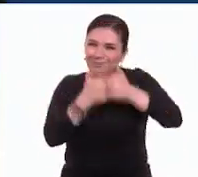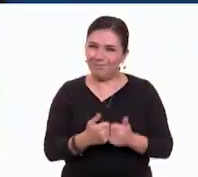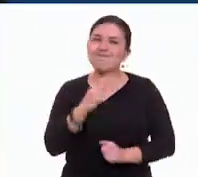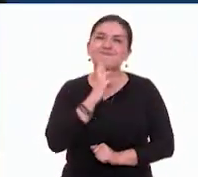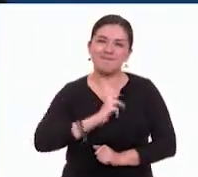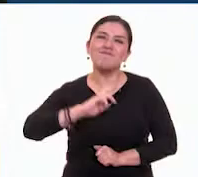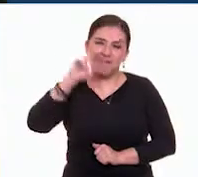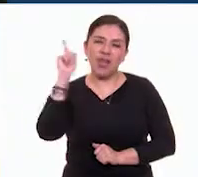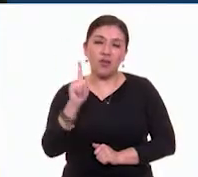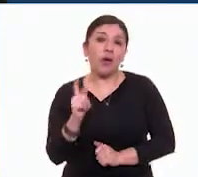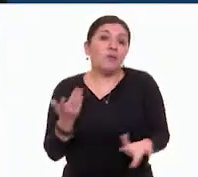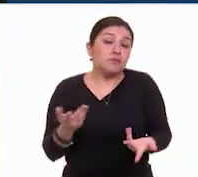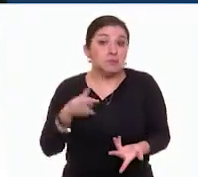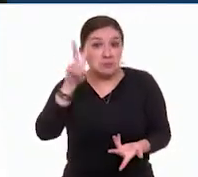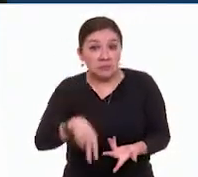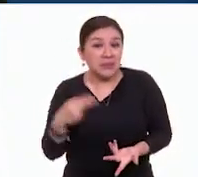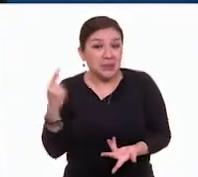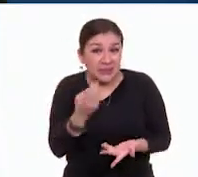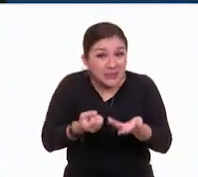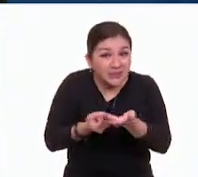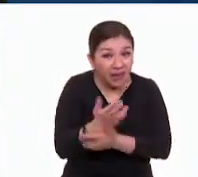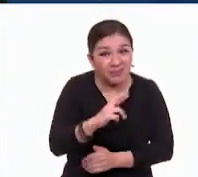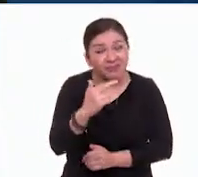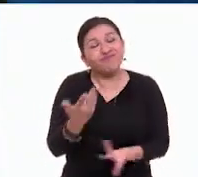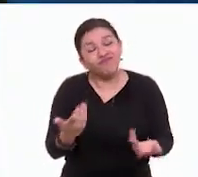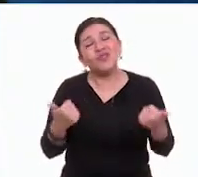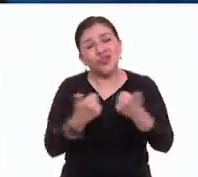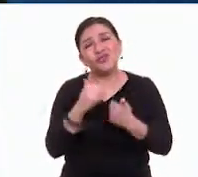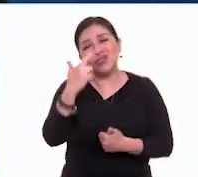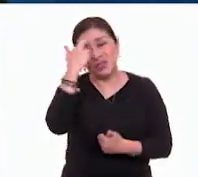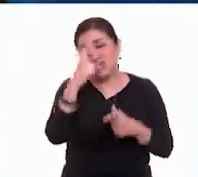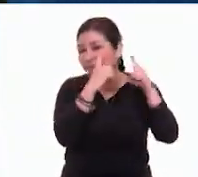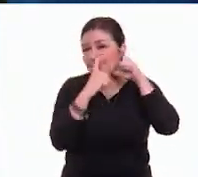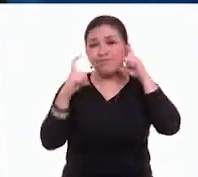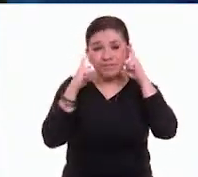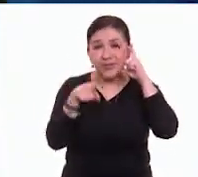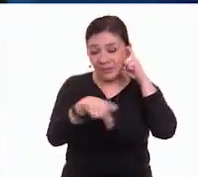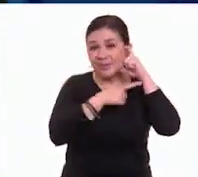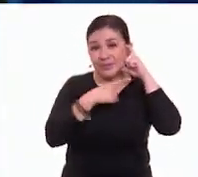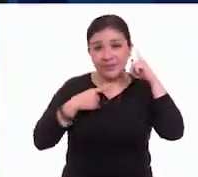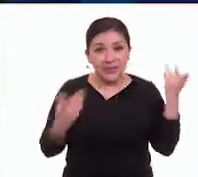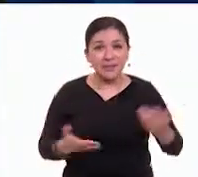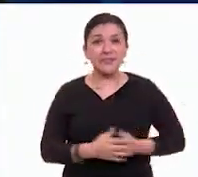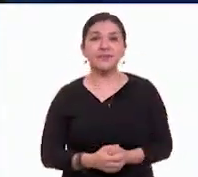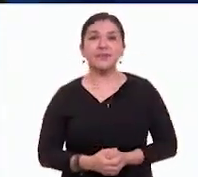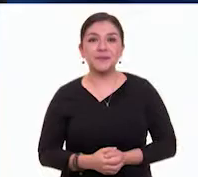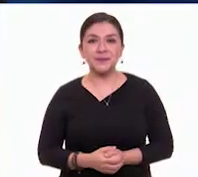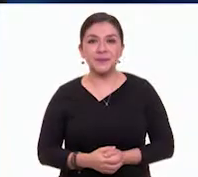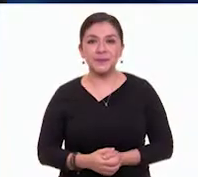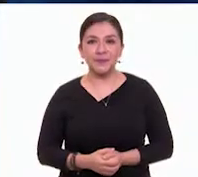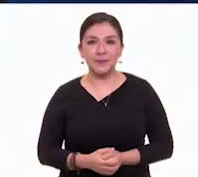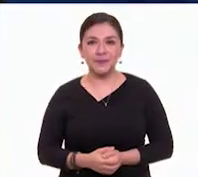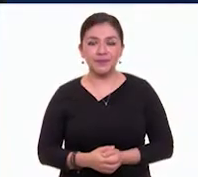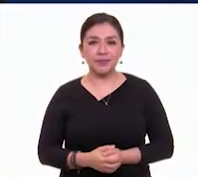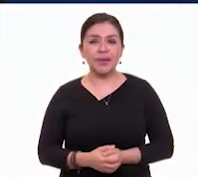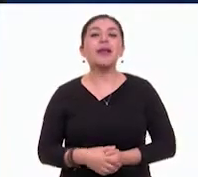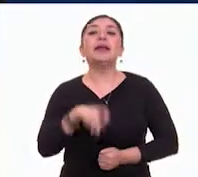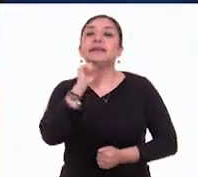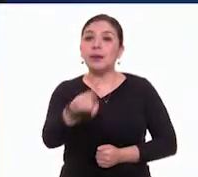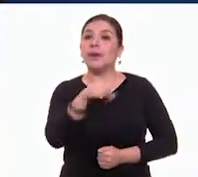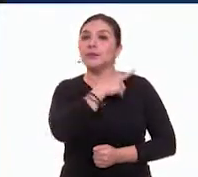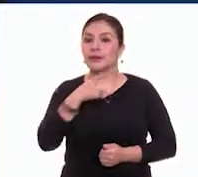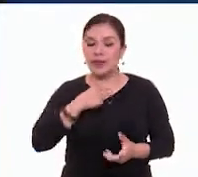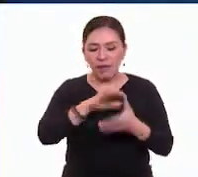no salir de casa a menos que sea muy necesario. Si lo haces, utiliza el